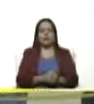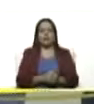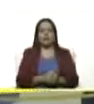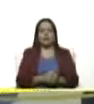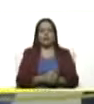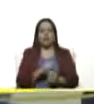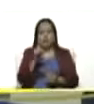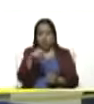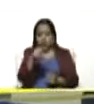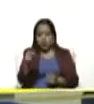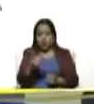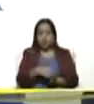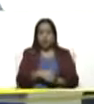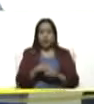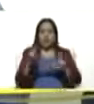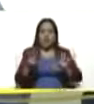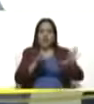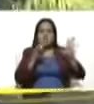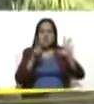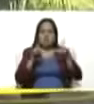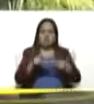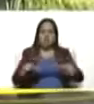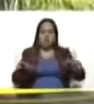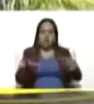¿Verdad? Séptimo lugar, vamos.